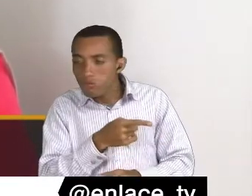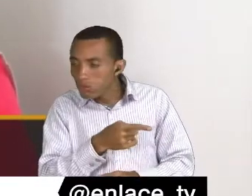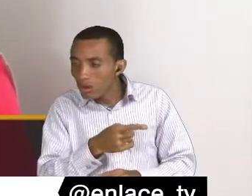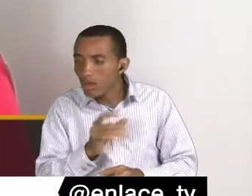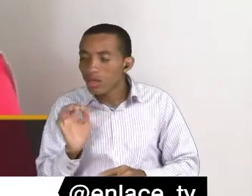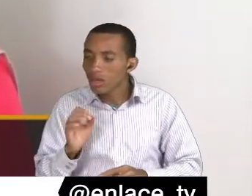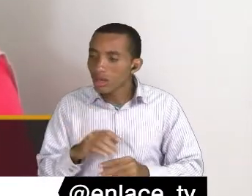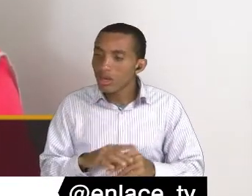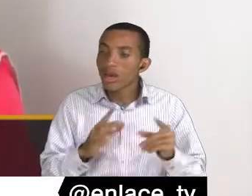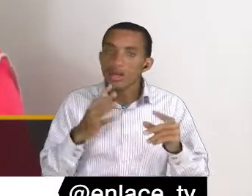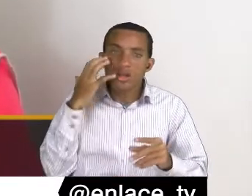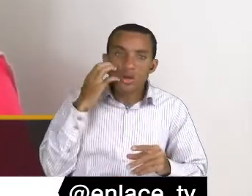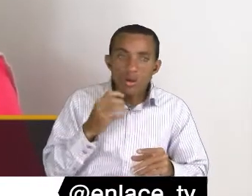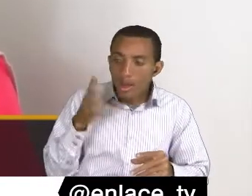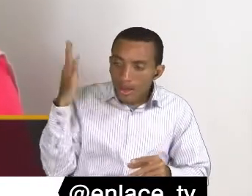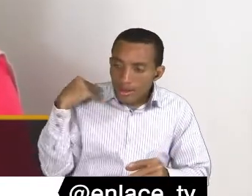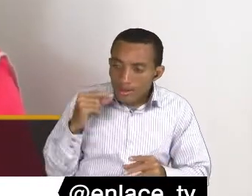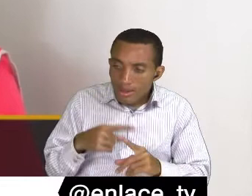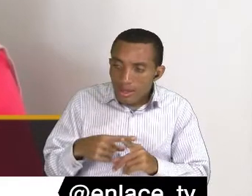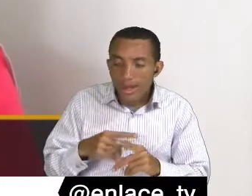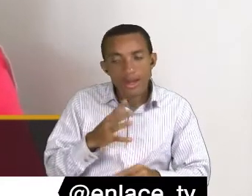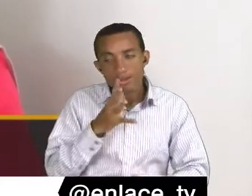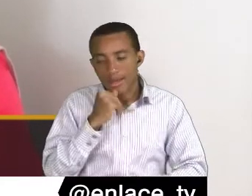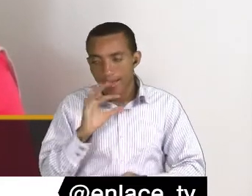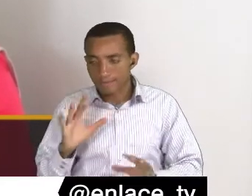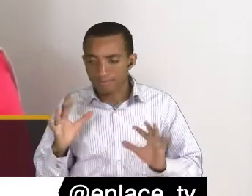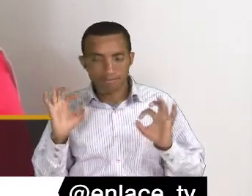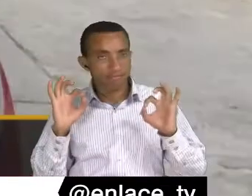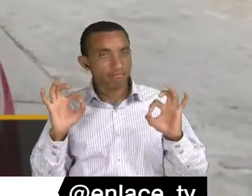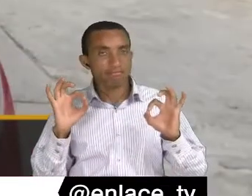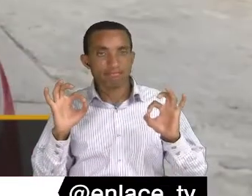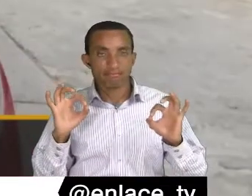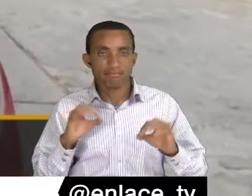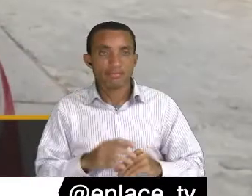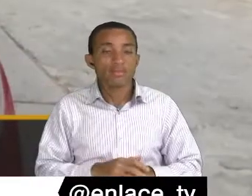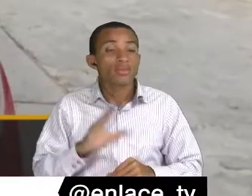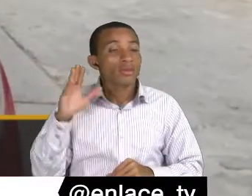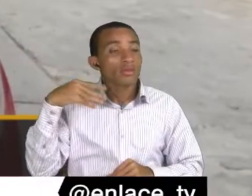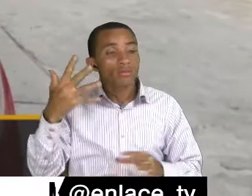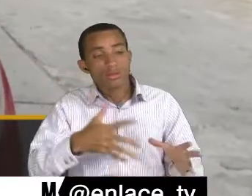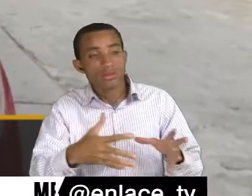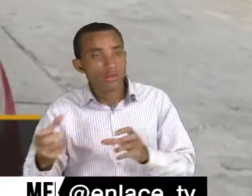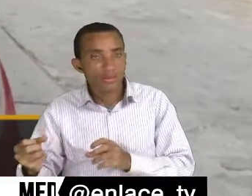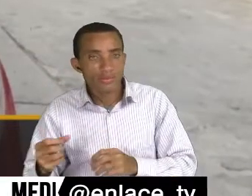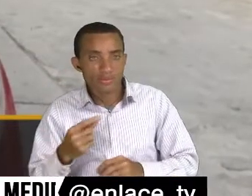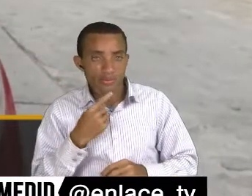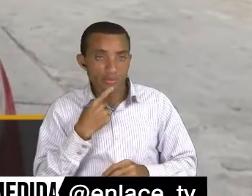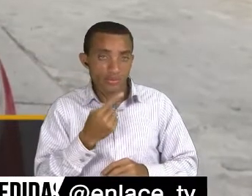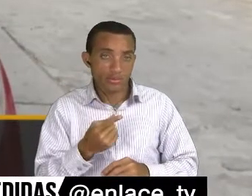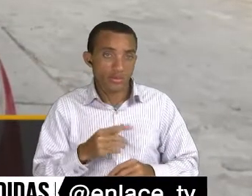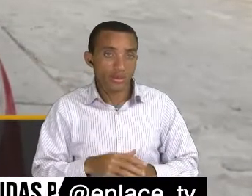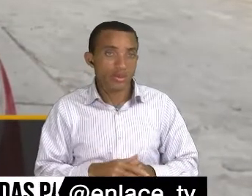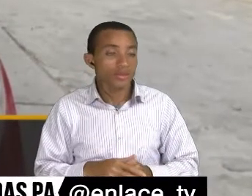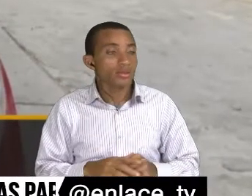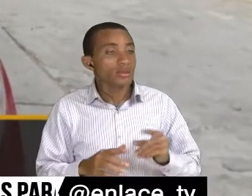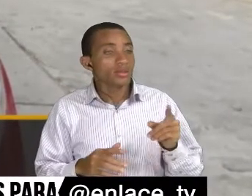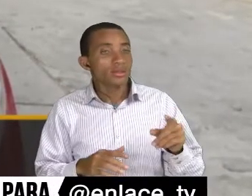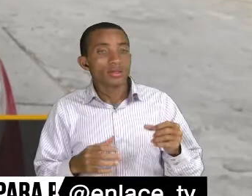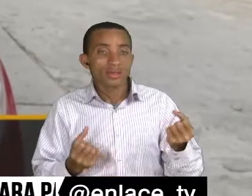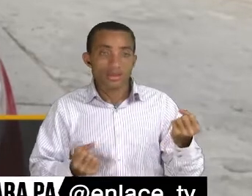claro, los vehículos estaban limpios. Después de que nos quitan el carro, nos dicen que no, que es que el carro